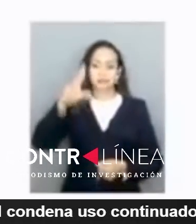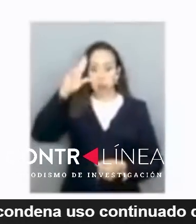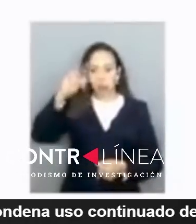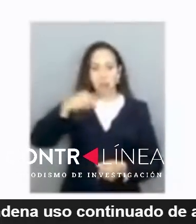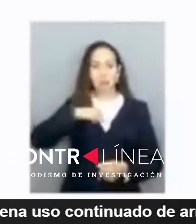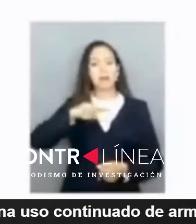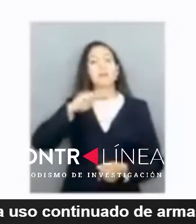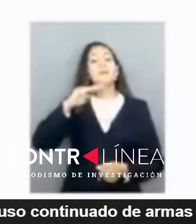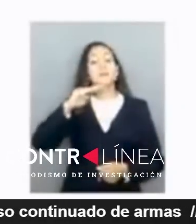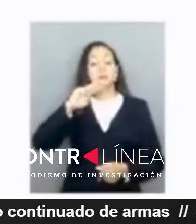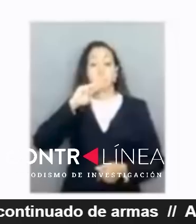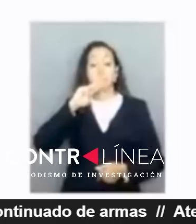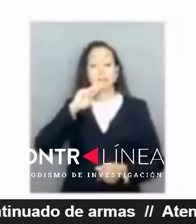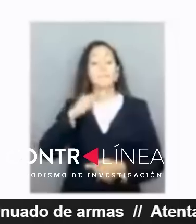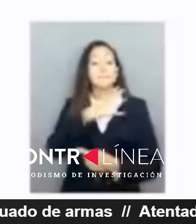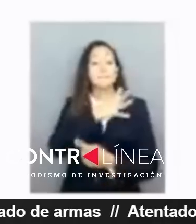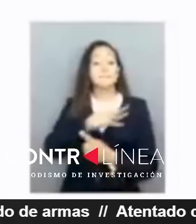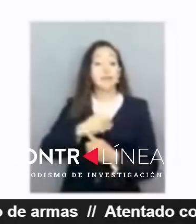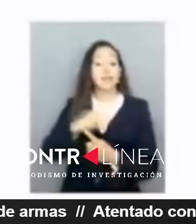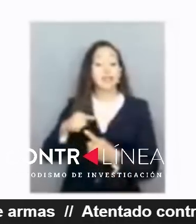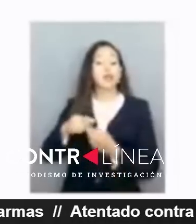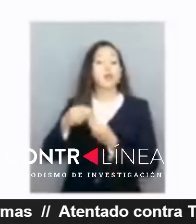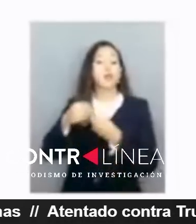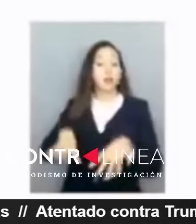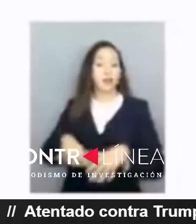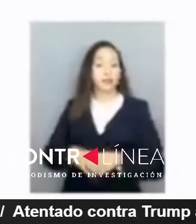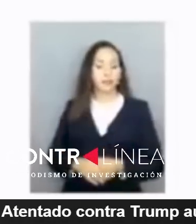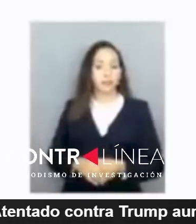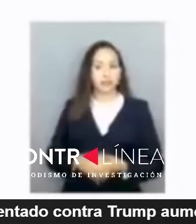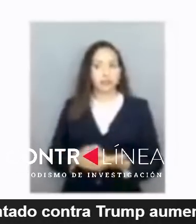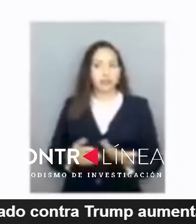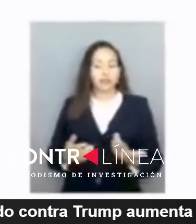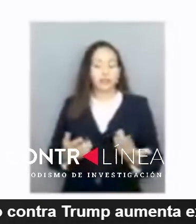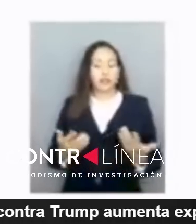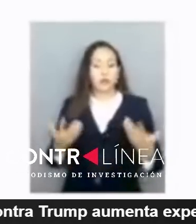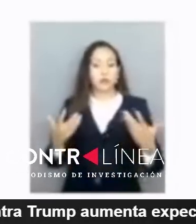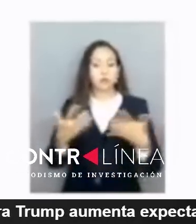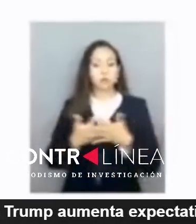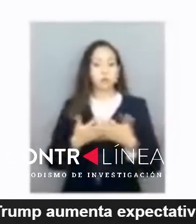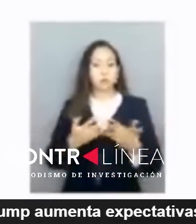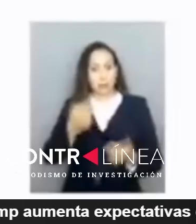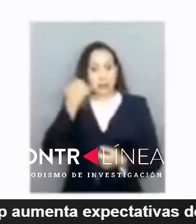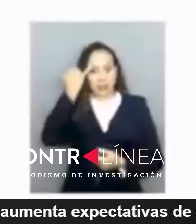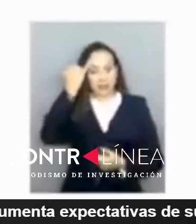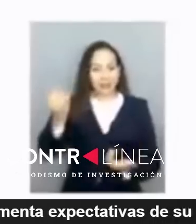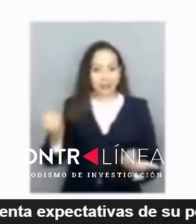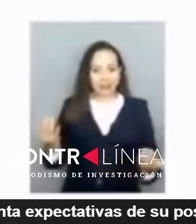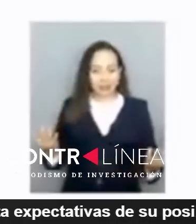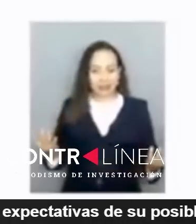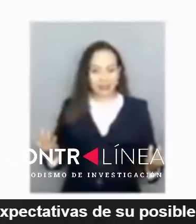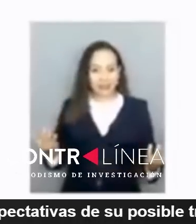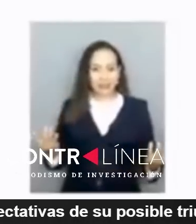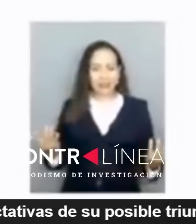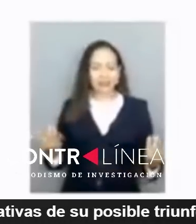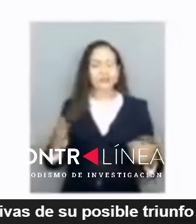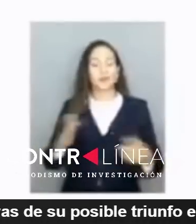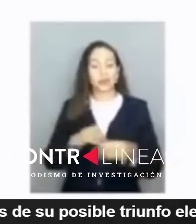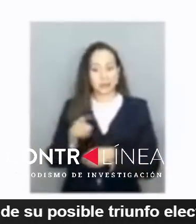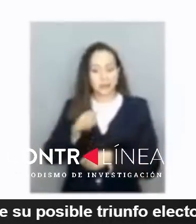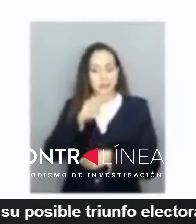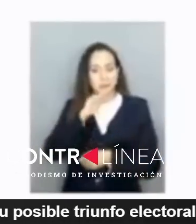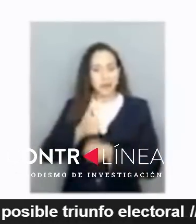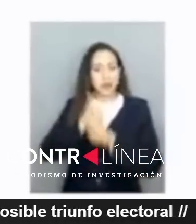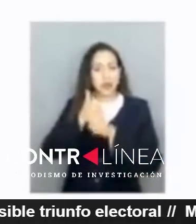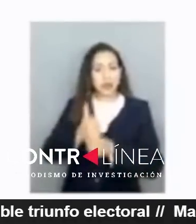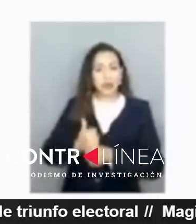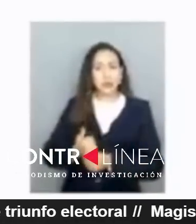Su identidad cambió a partir de la tragedia que viven. Después de los más de 4 años